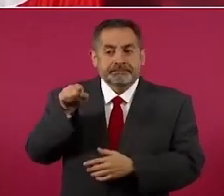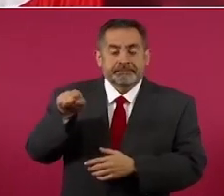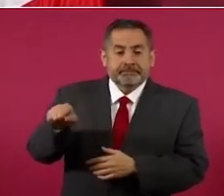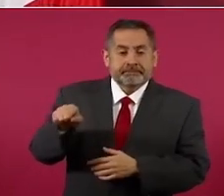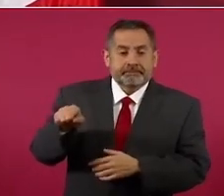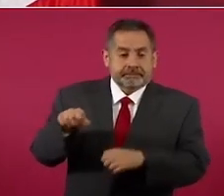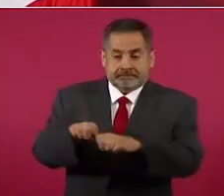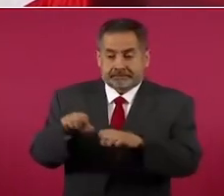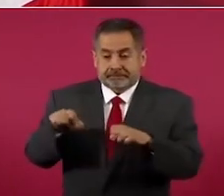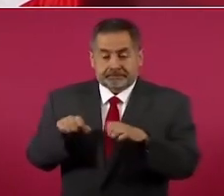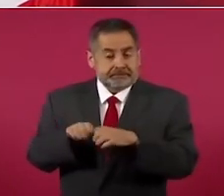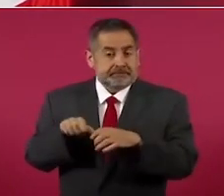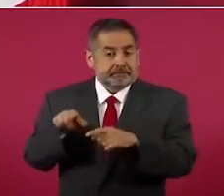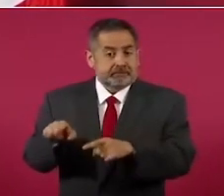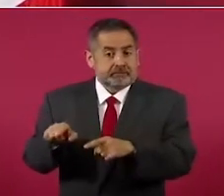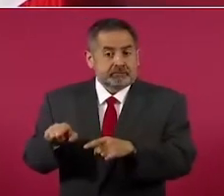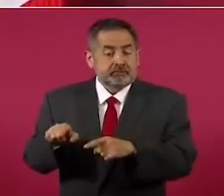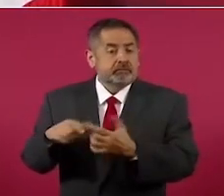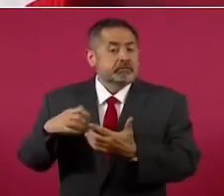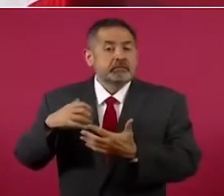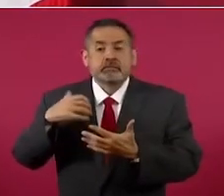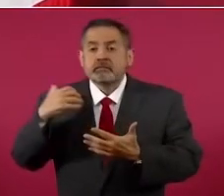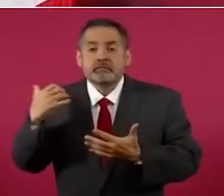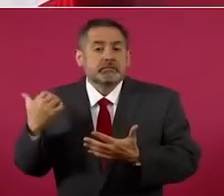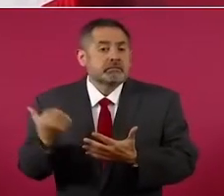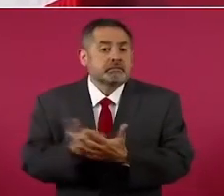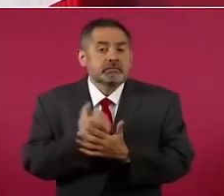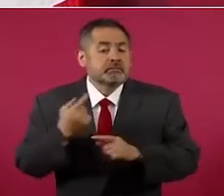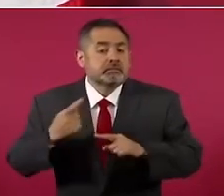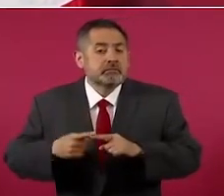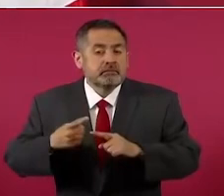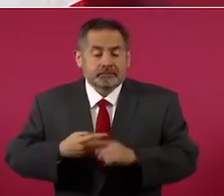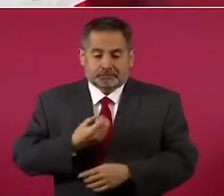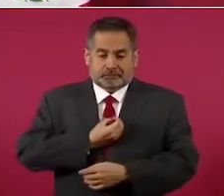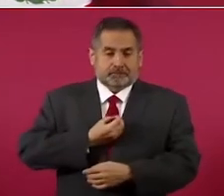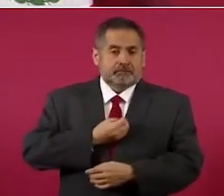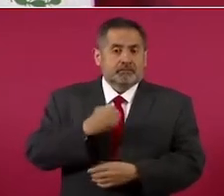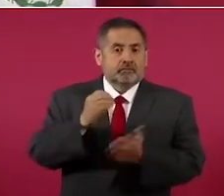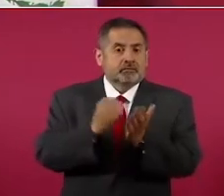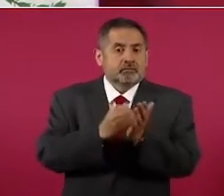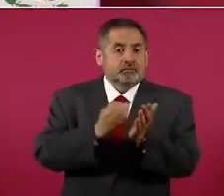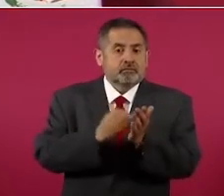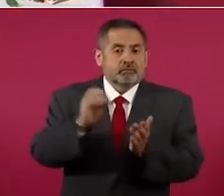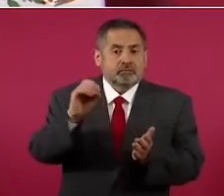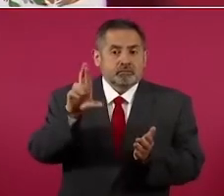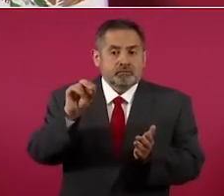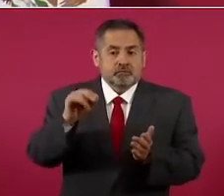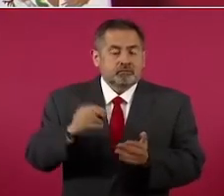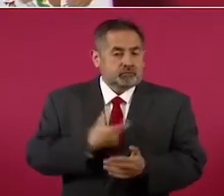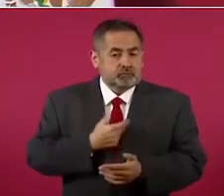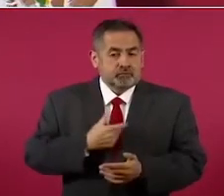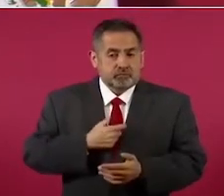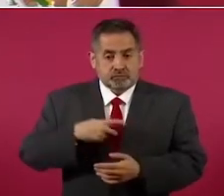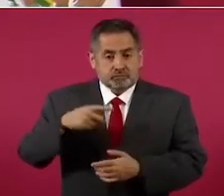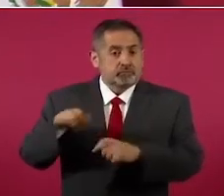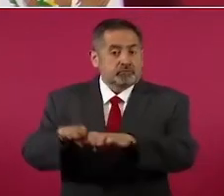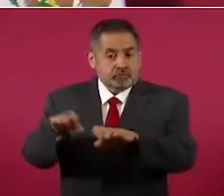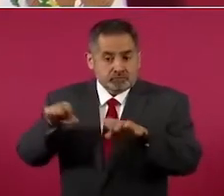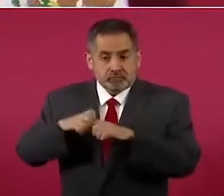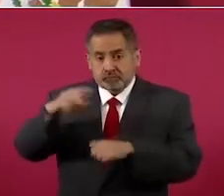que obtuvo medalla de oro, el equipo mexicano